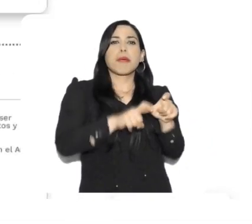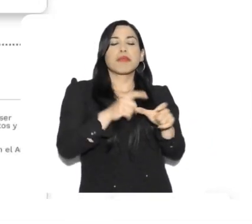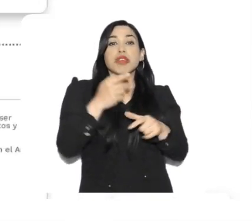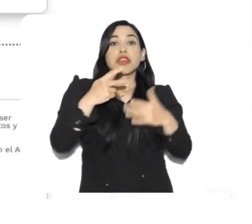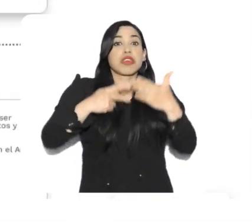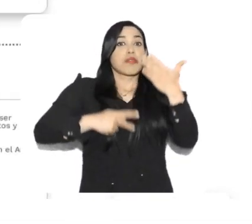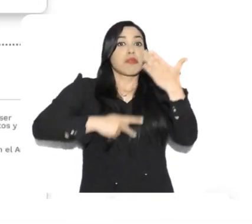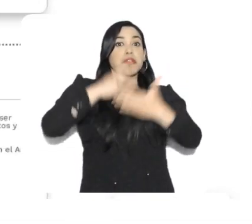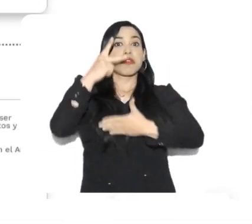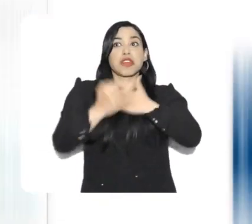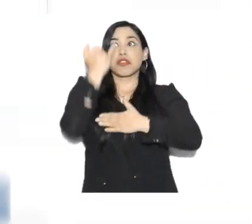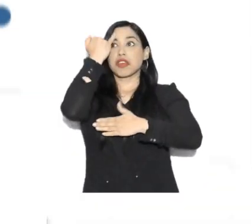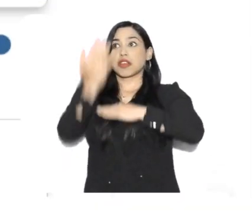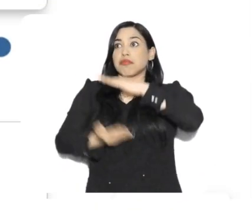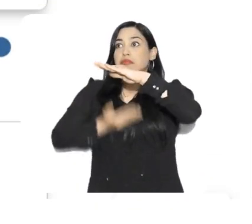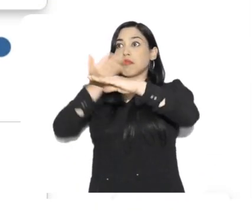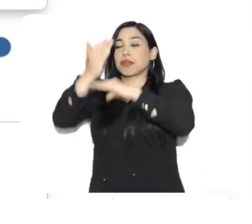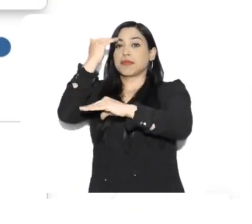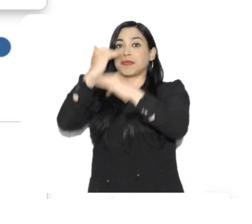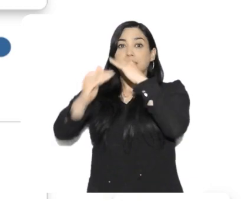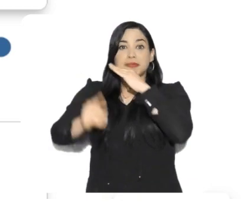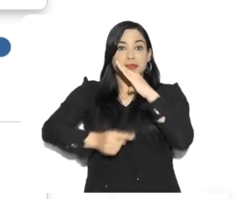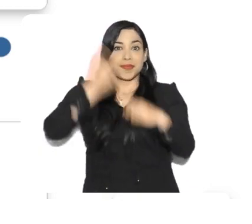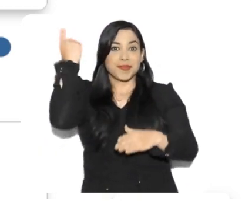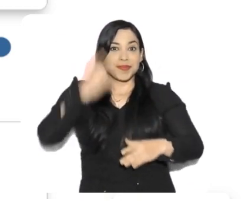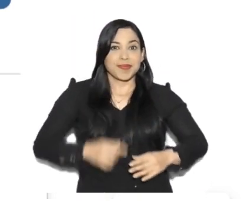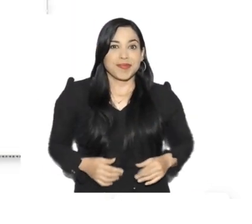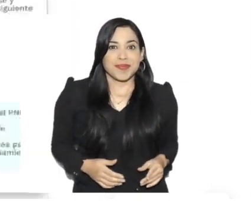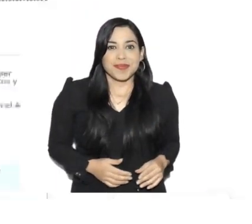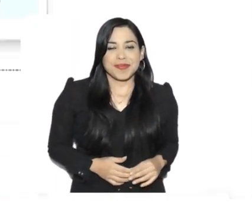Acredítate y registra tu iniciativa o proyecto.